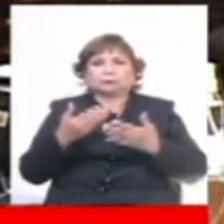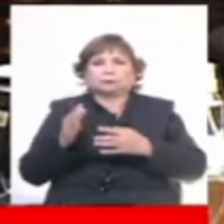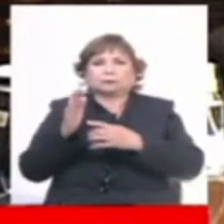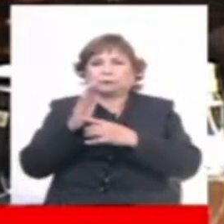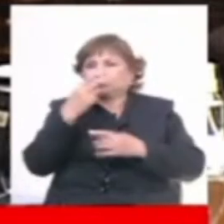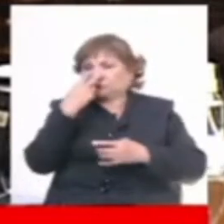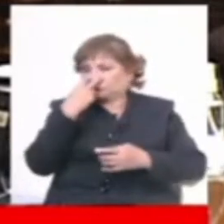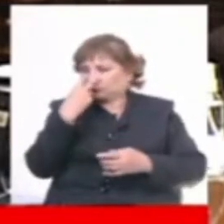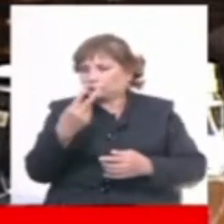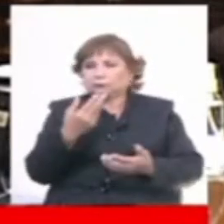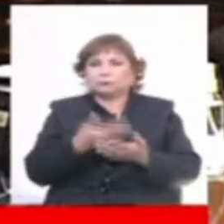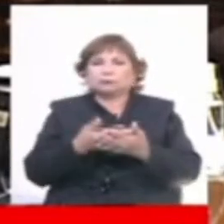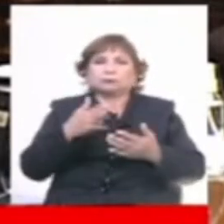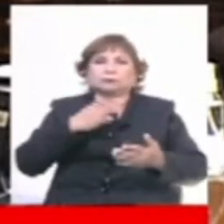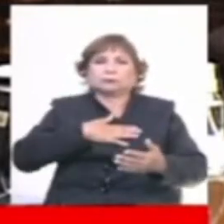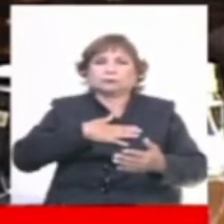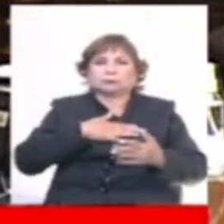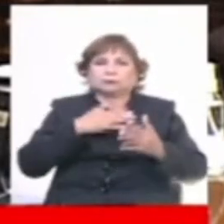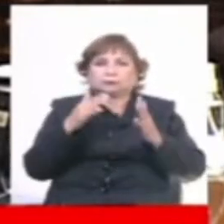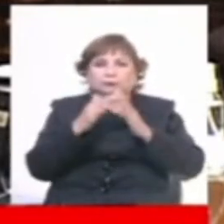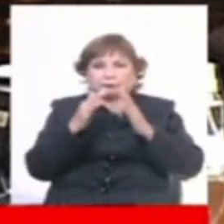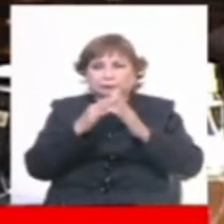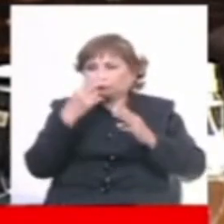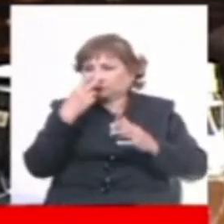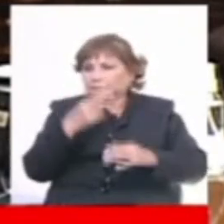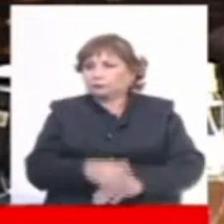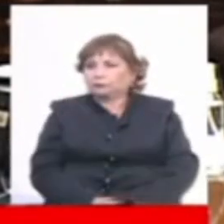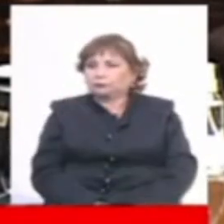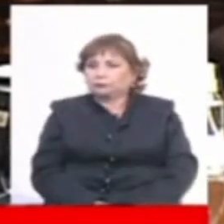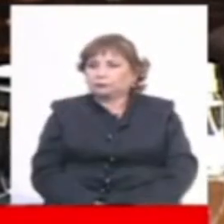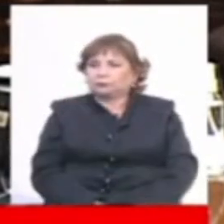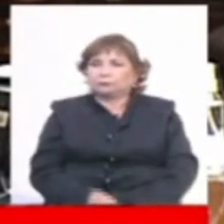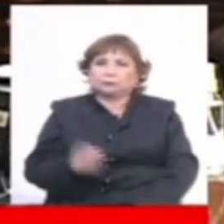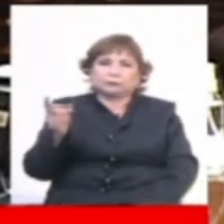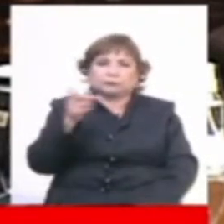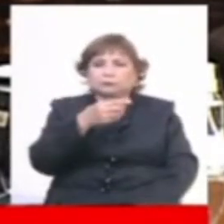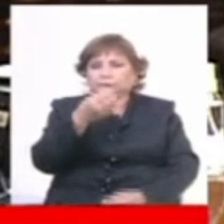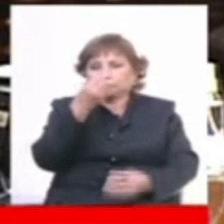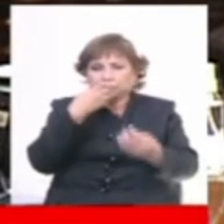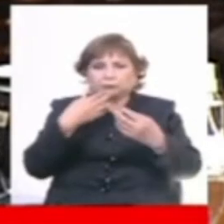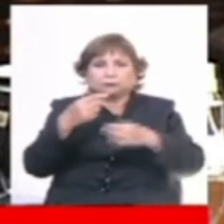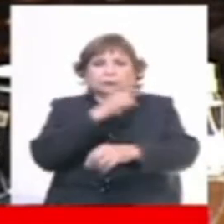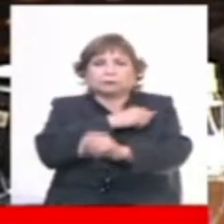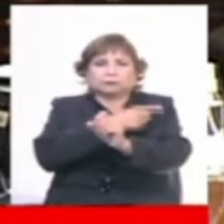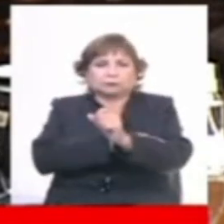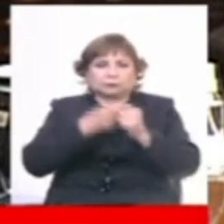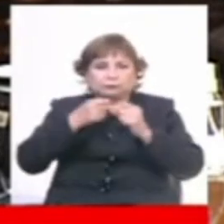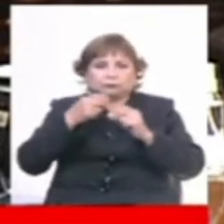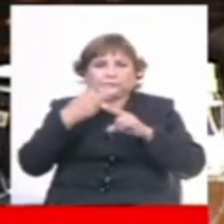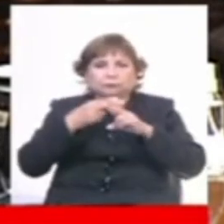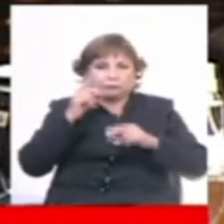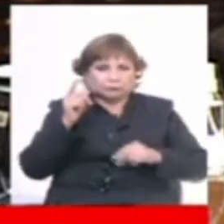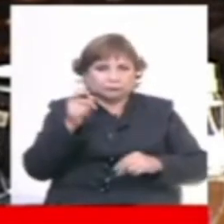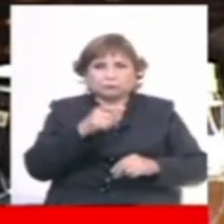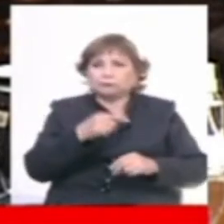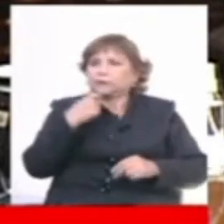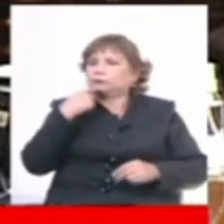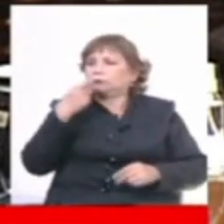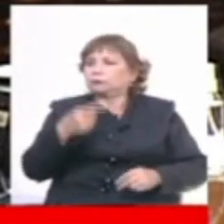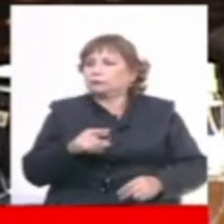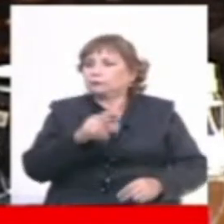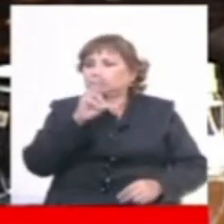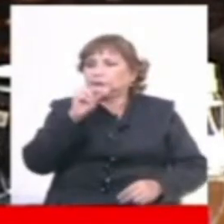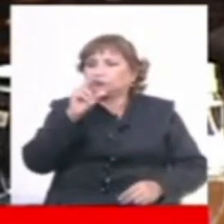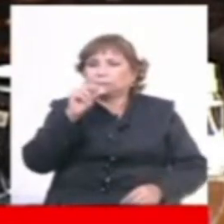presenciar estos ataques en la puerta de mi domicilio. Ellos me transmiten fortaleza y en nombre de ellos les digo